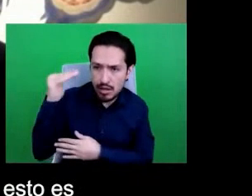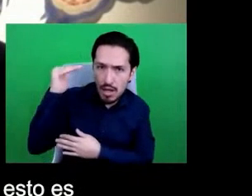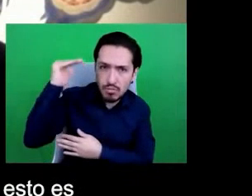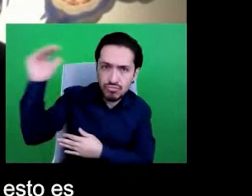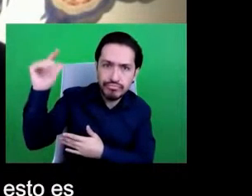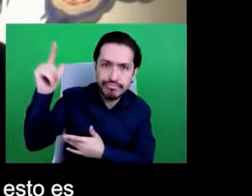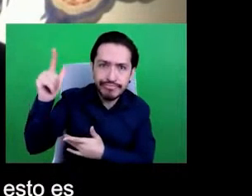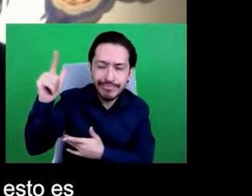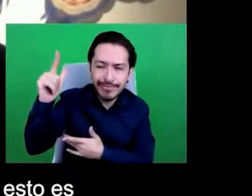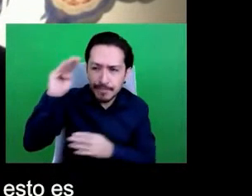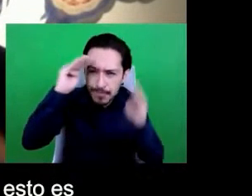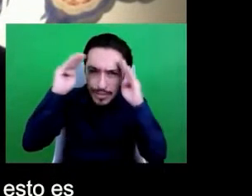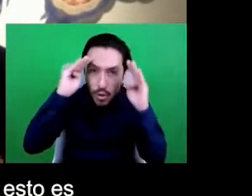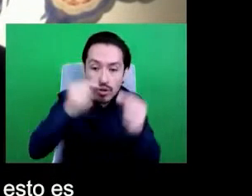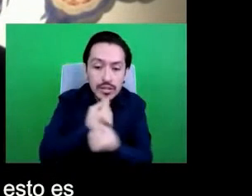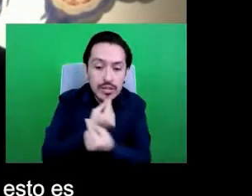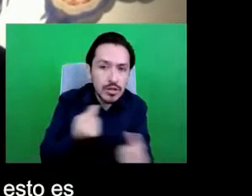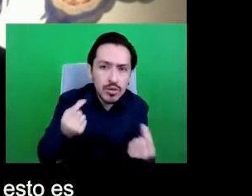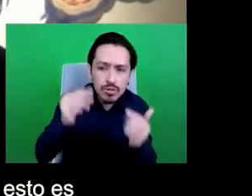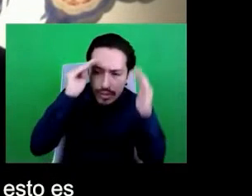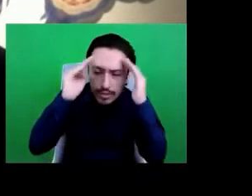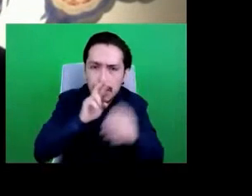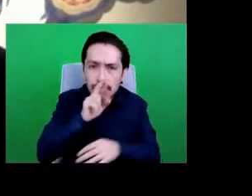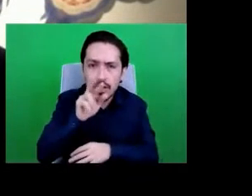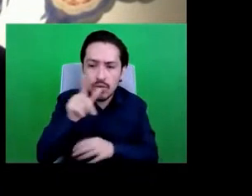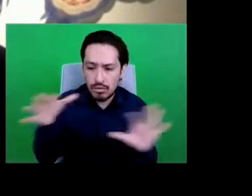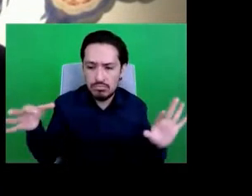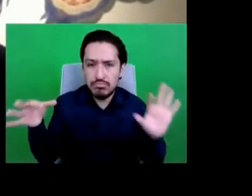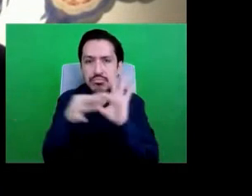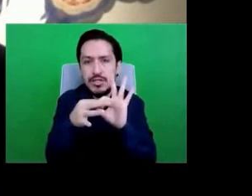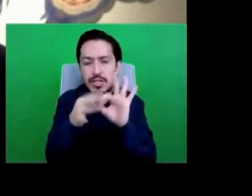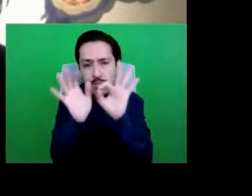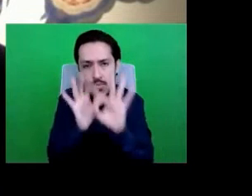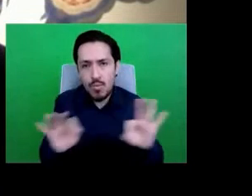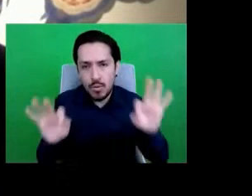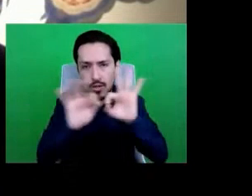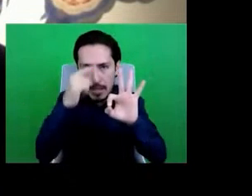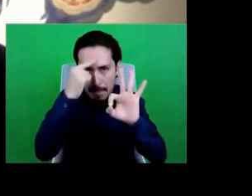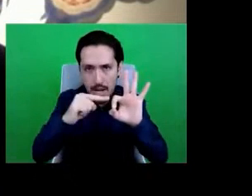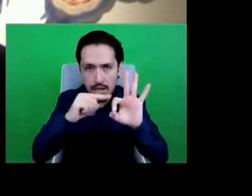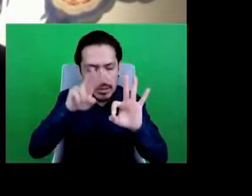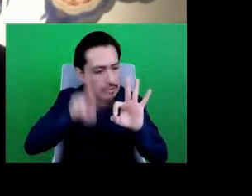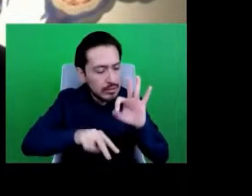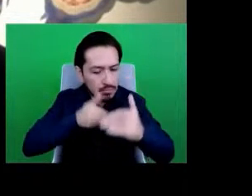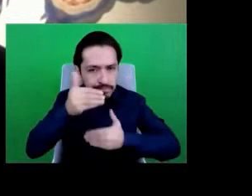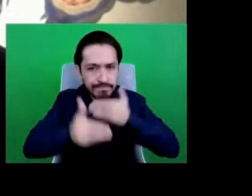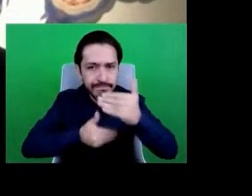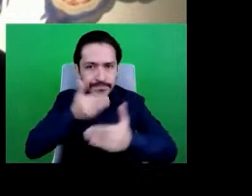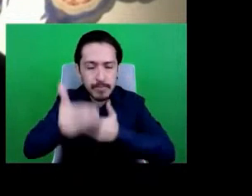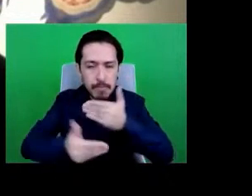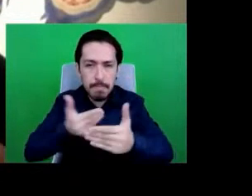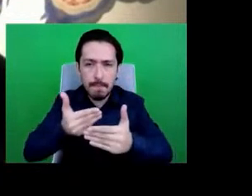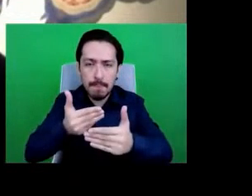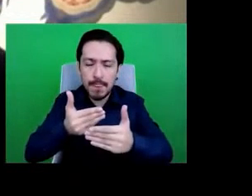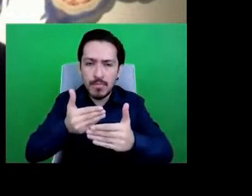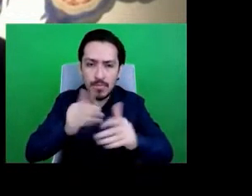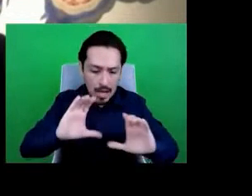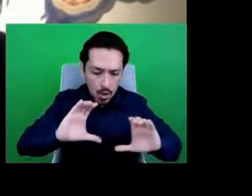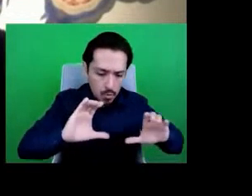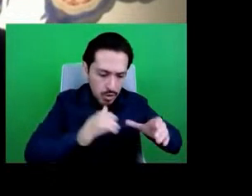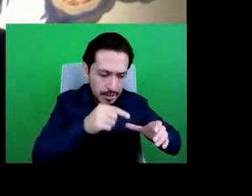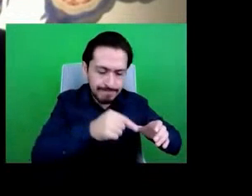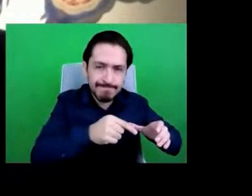demás, todo esto es esencial para que pueda funcionar una comunidad de forma